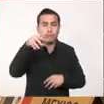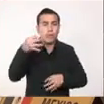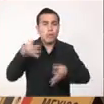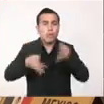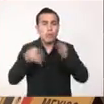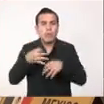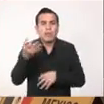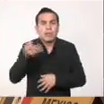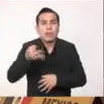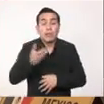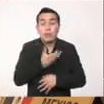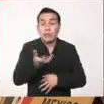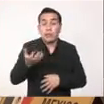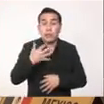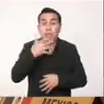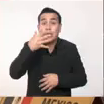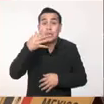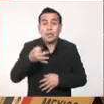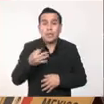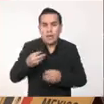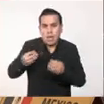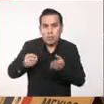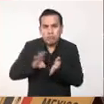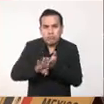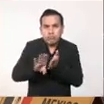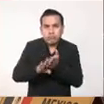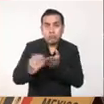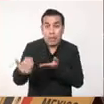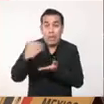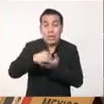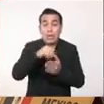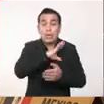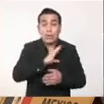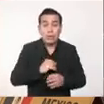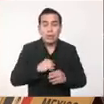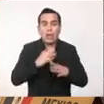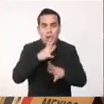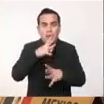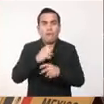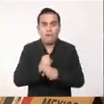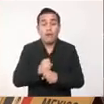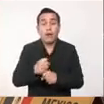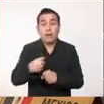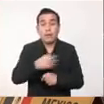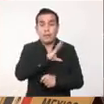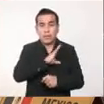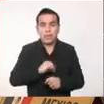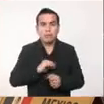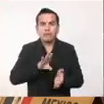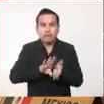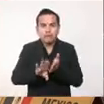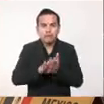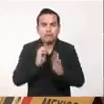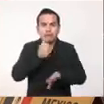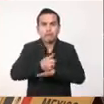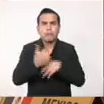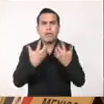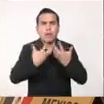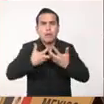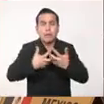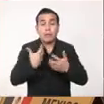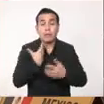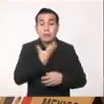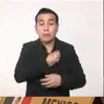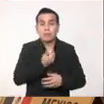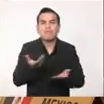se necesita para que los inversionistas puedan tener confianza, ¿verdad?, en poder venir en el país, son de las cosas que se han,